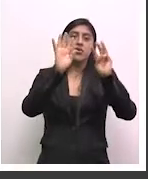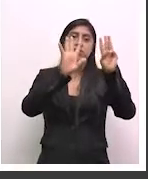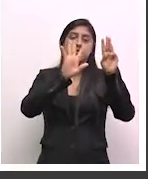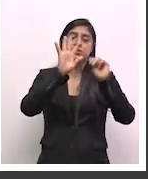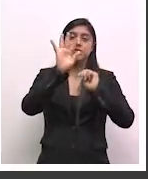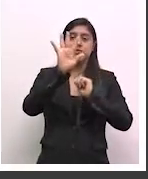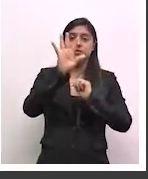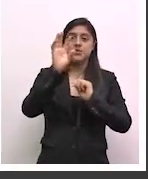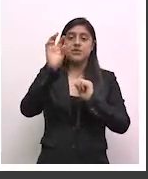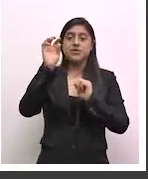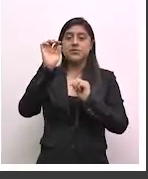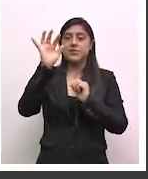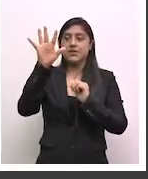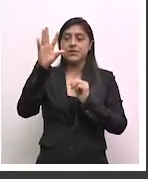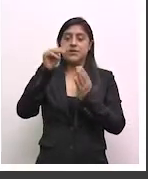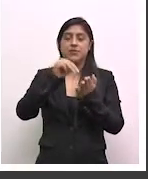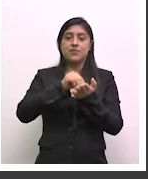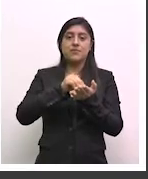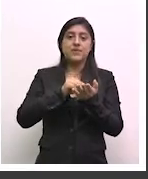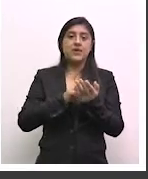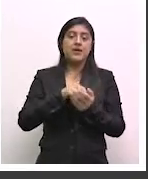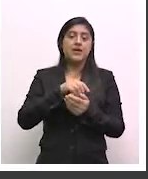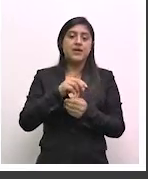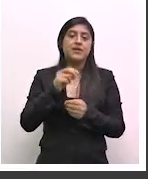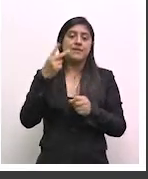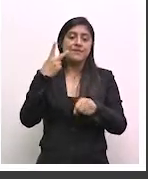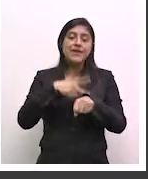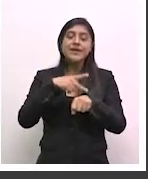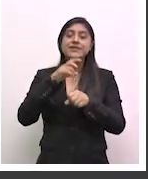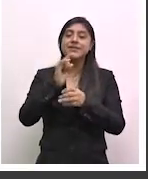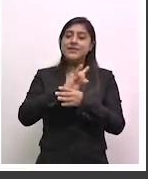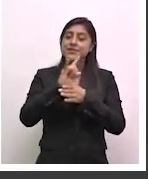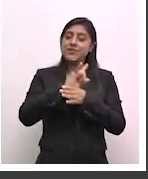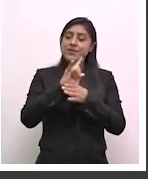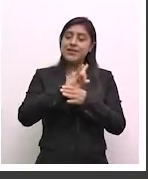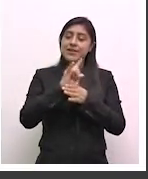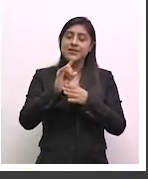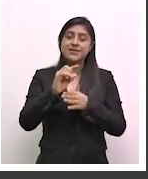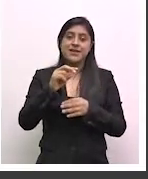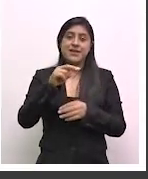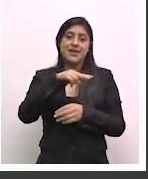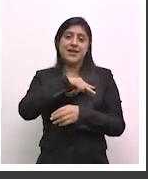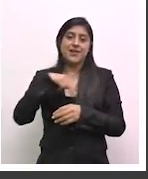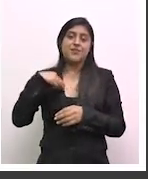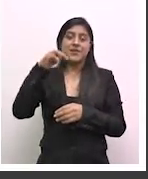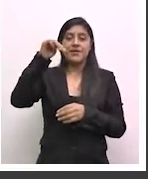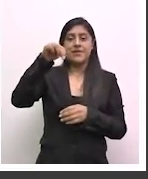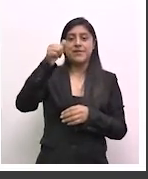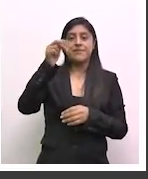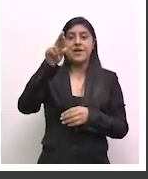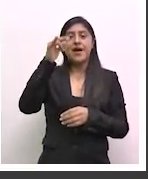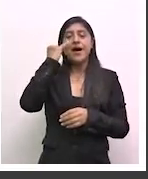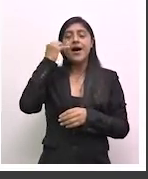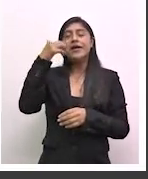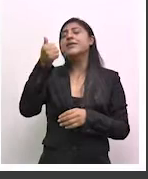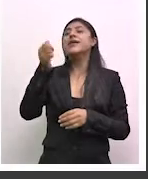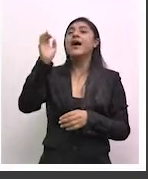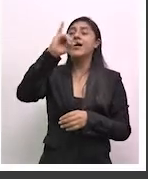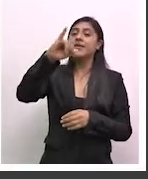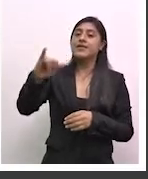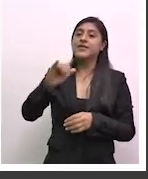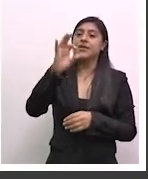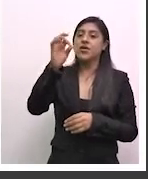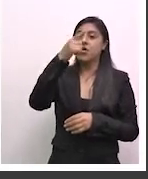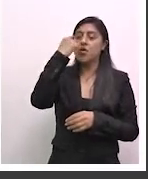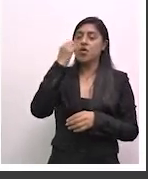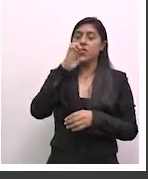800 6.555 bajo ese nombre y jose es el preferido para los hombres con un total